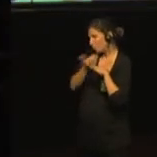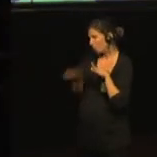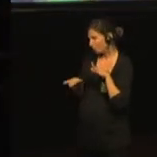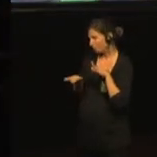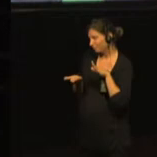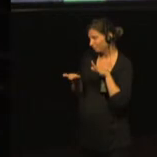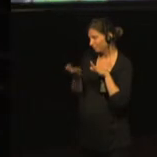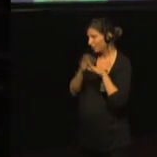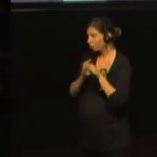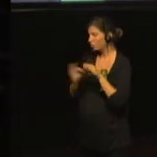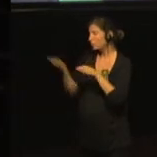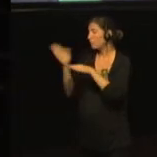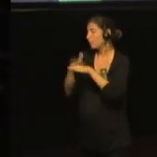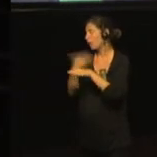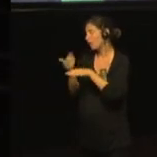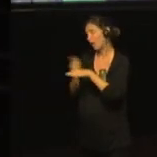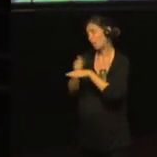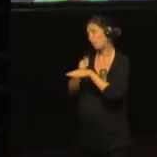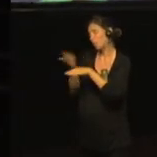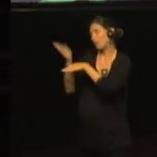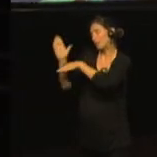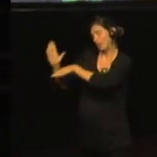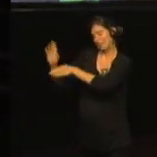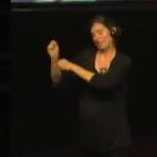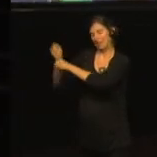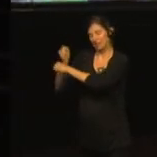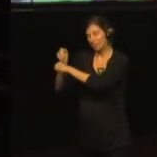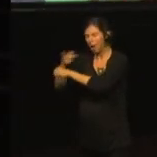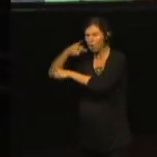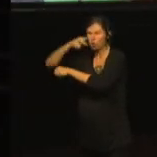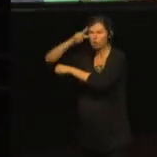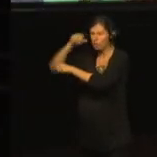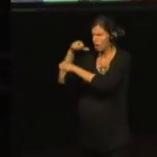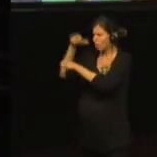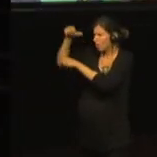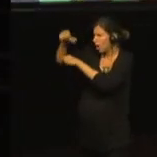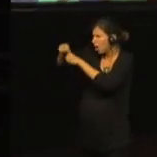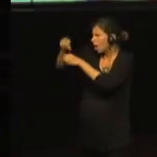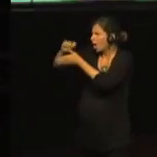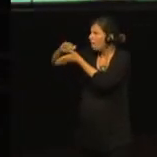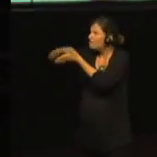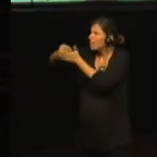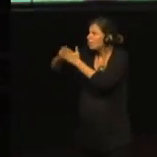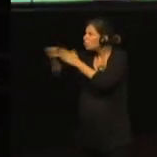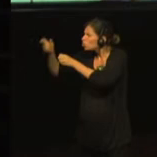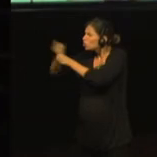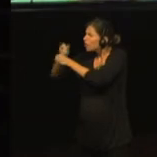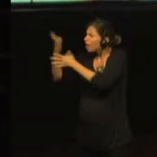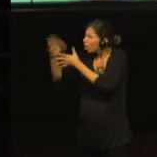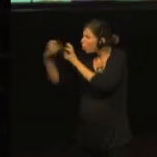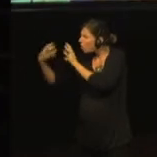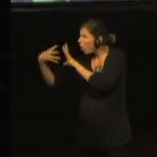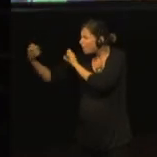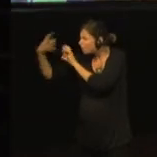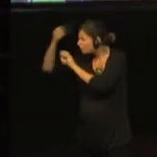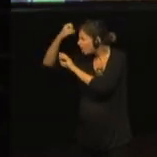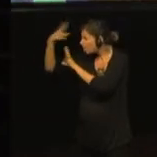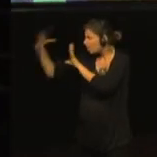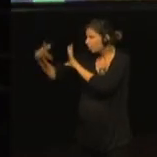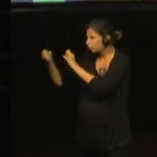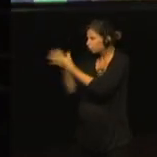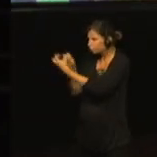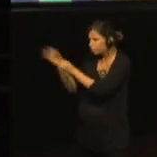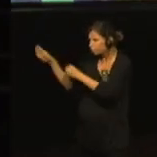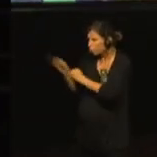presentar sus trabajos, experiencias y métodos para aprender los unos de los otros, ya que el proyecto para